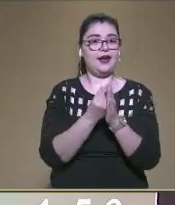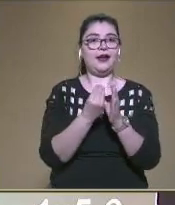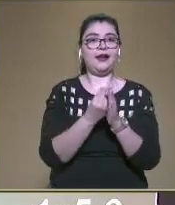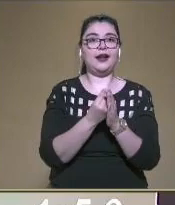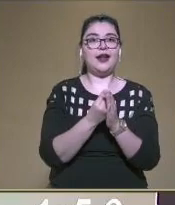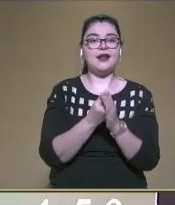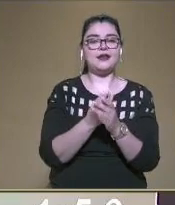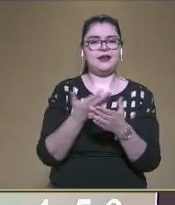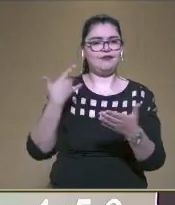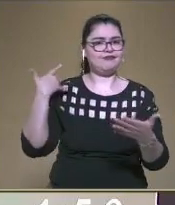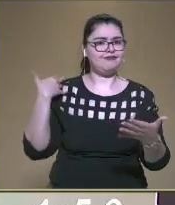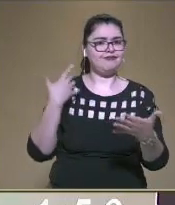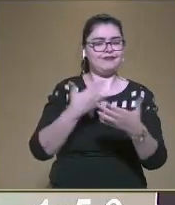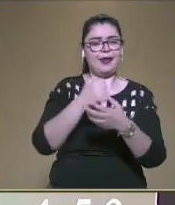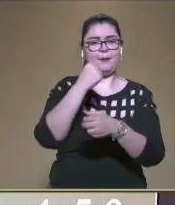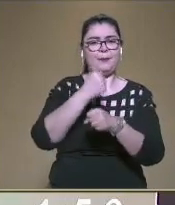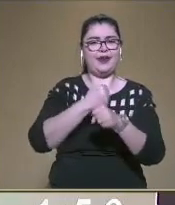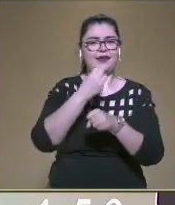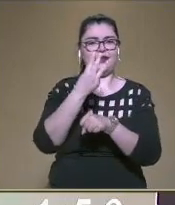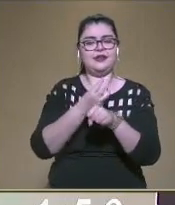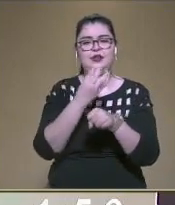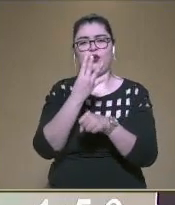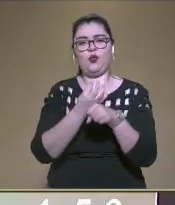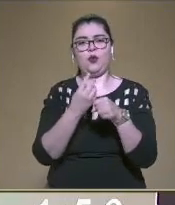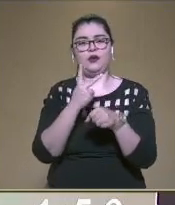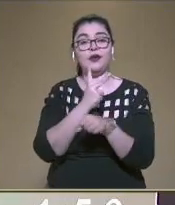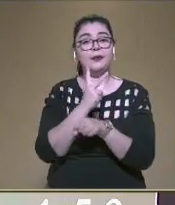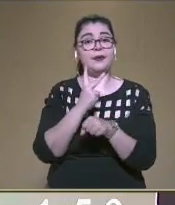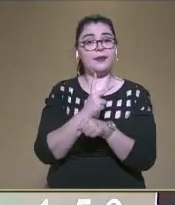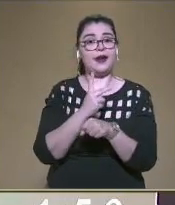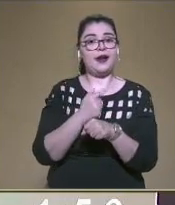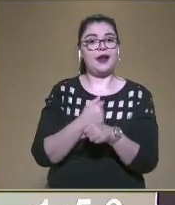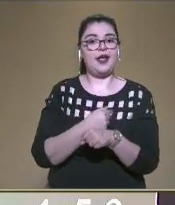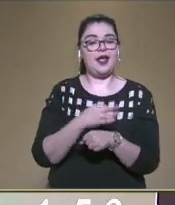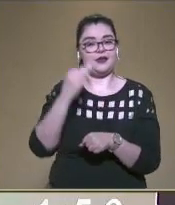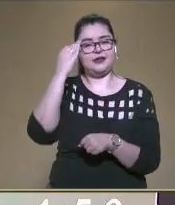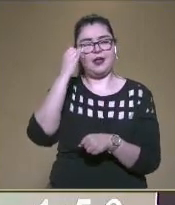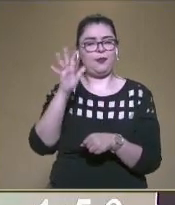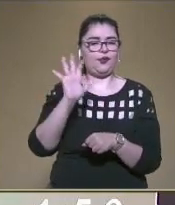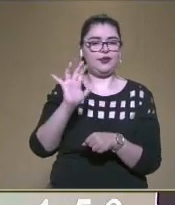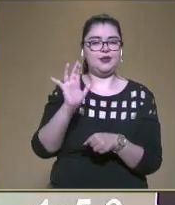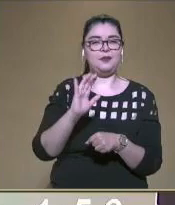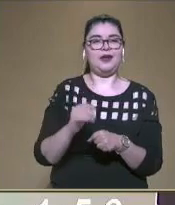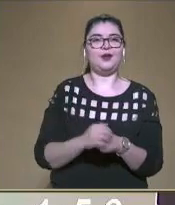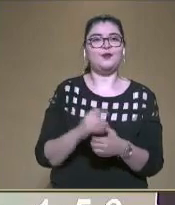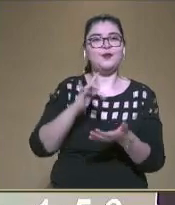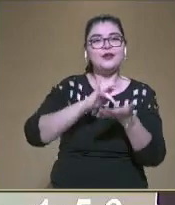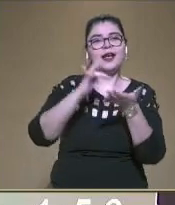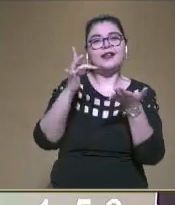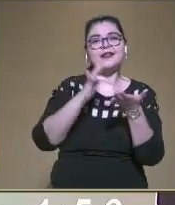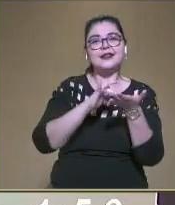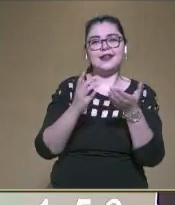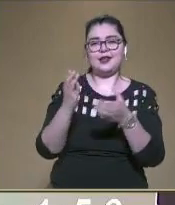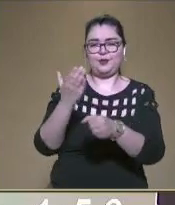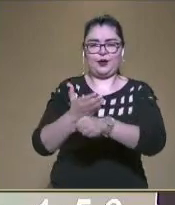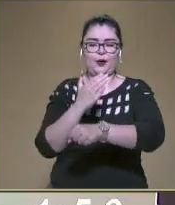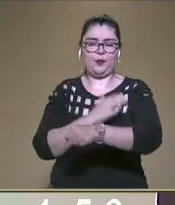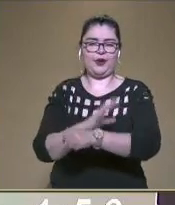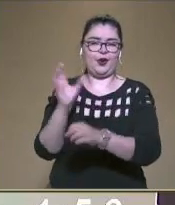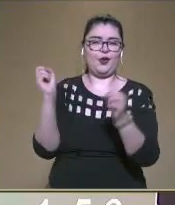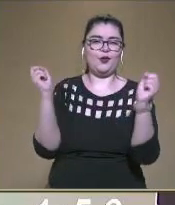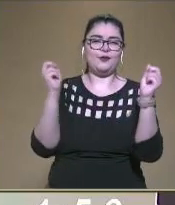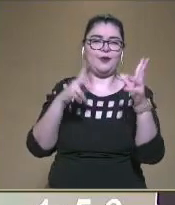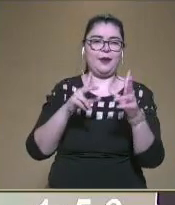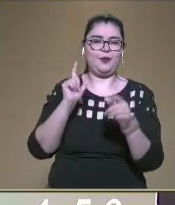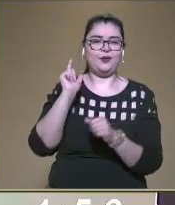de todo el ciclo escolar en tercero y cuarto. Es momento de despedirnos. Así es, muchísimas gracias por habernos acompañado. Cuídense mucho, nos vemos en la próxima